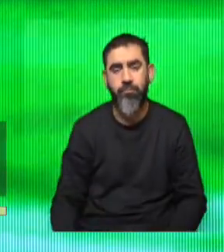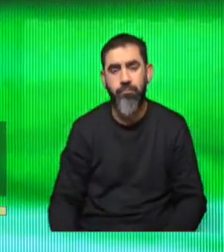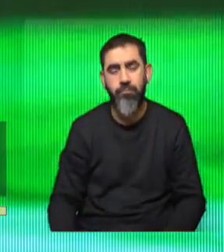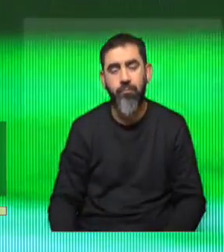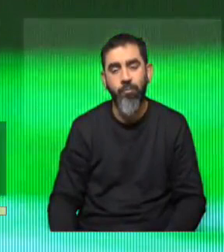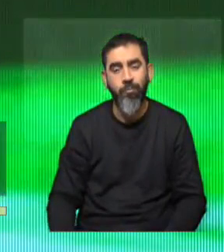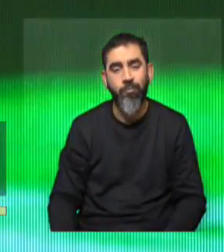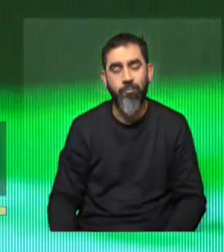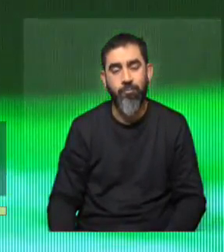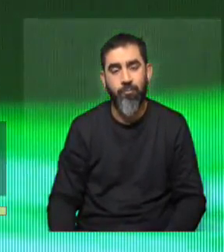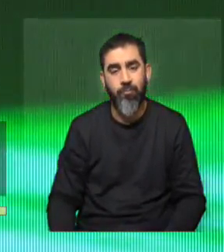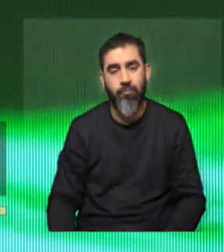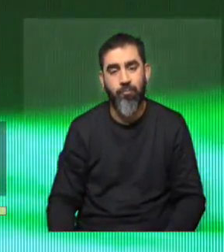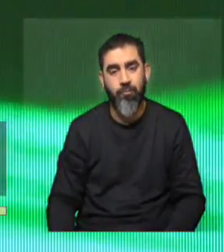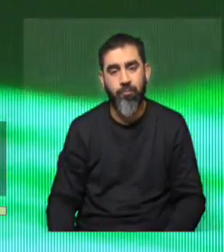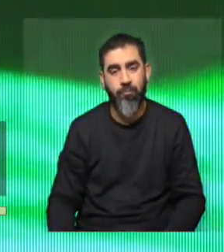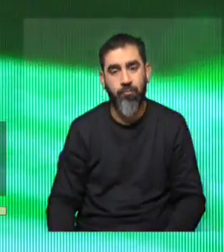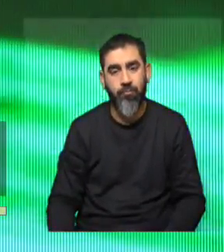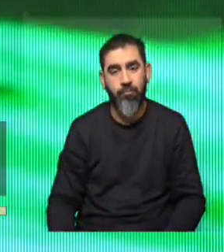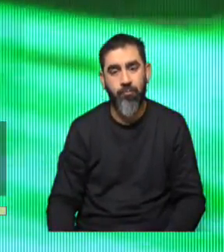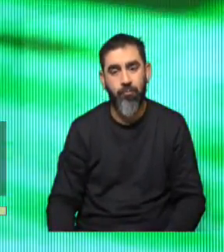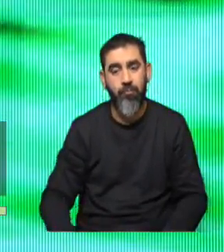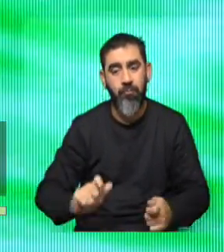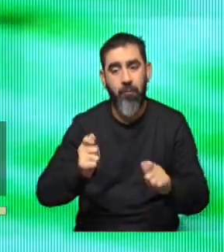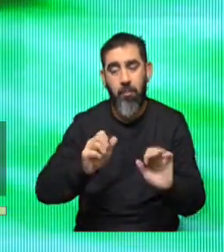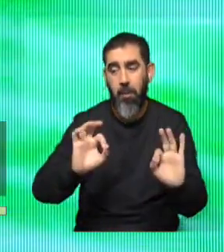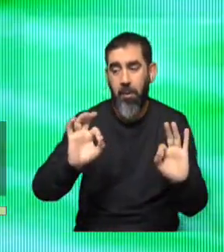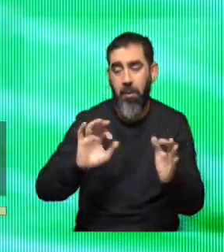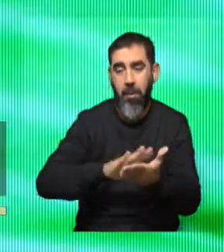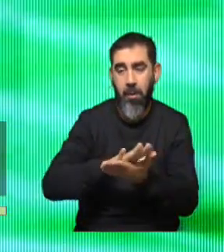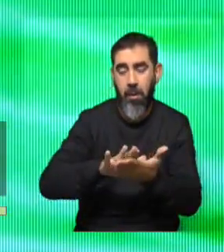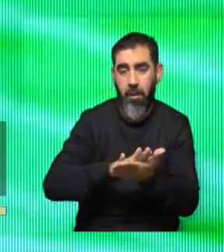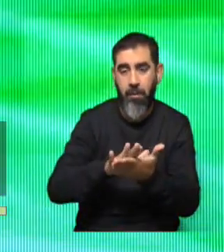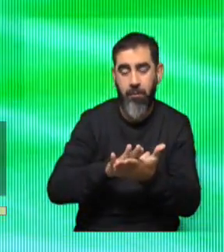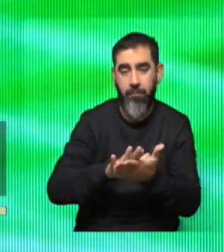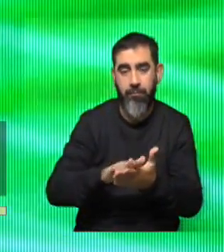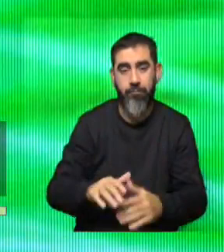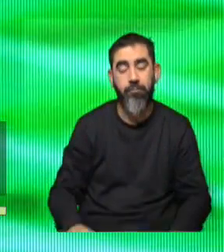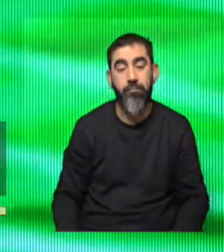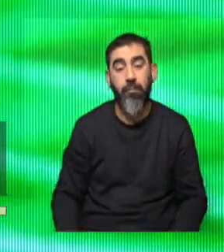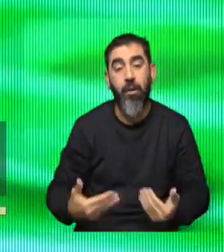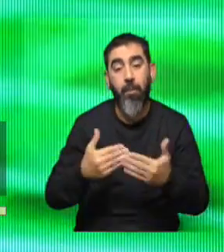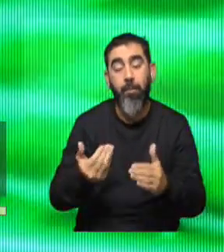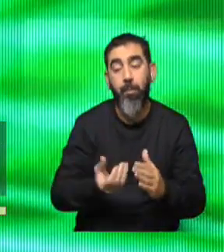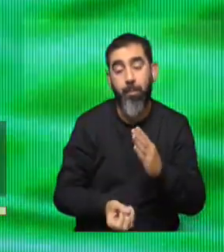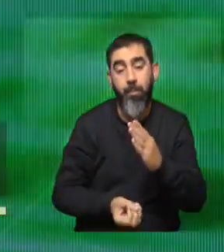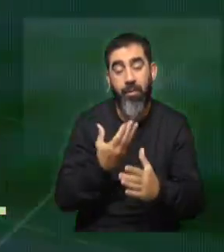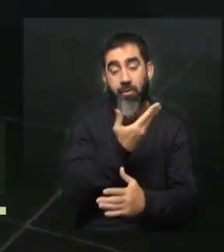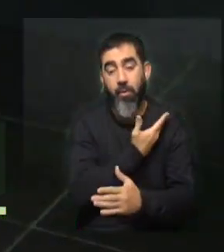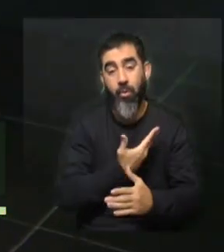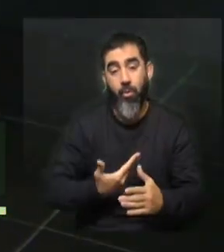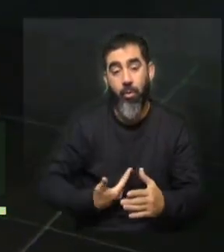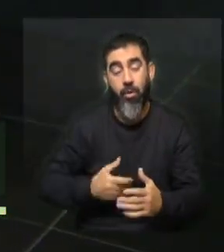atrás este no ha cambiado nada cuando inicia este nuevo gobierno cuando se